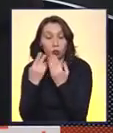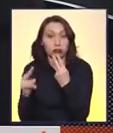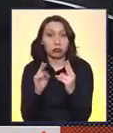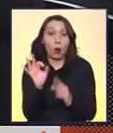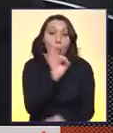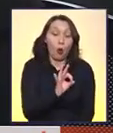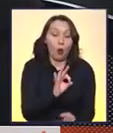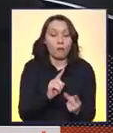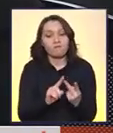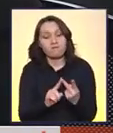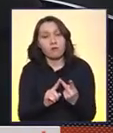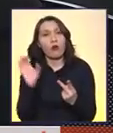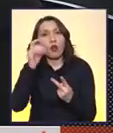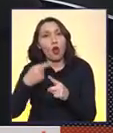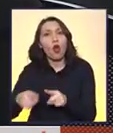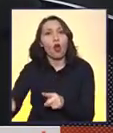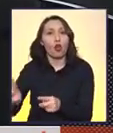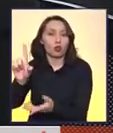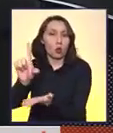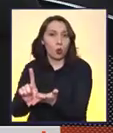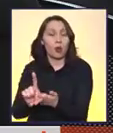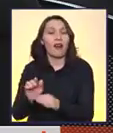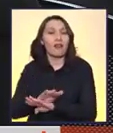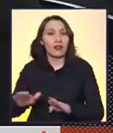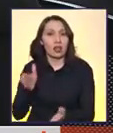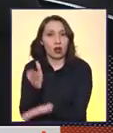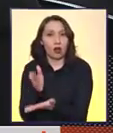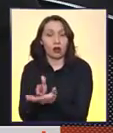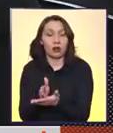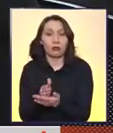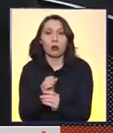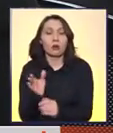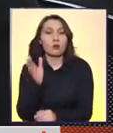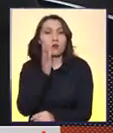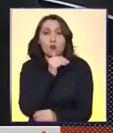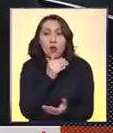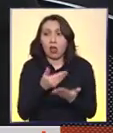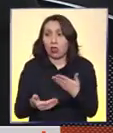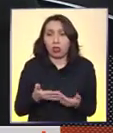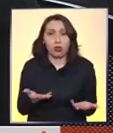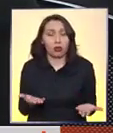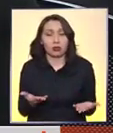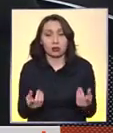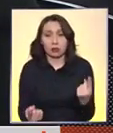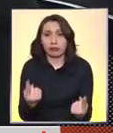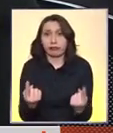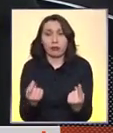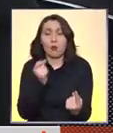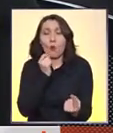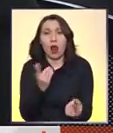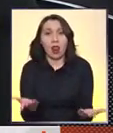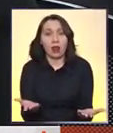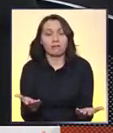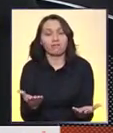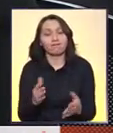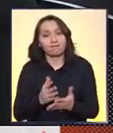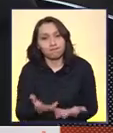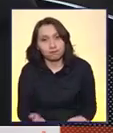o buscarle otro lugar donde terminaran su año como corresponde, porque no teníamos otra alternativa. Por lo